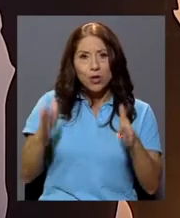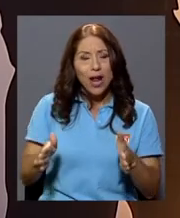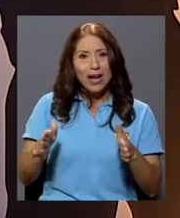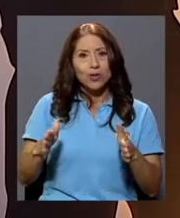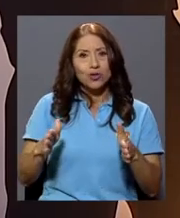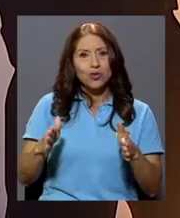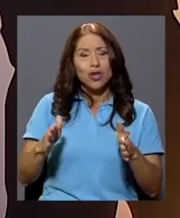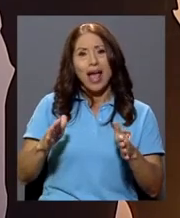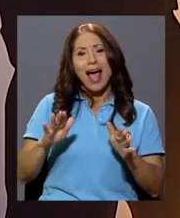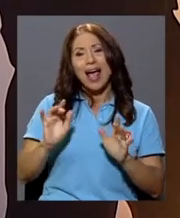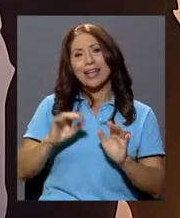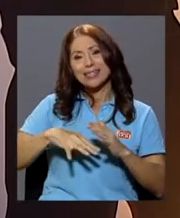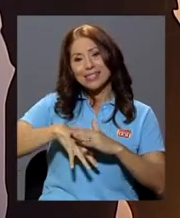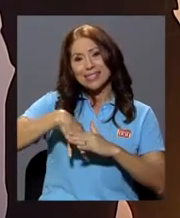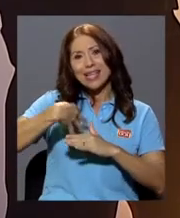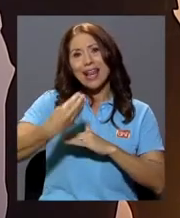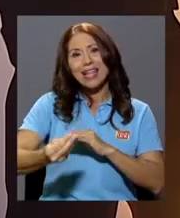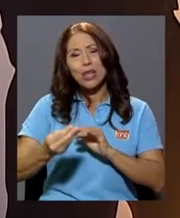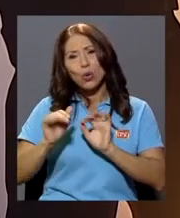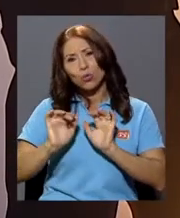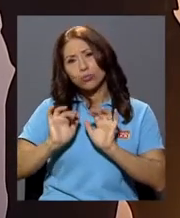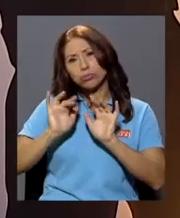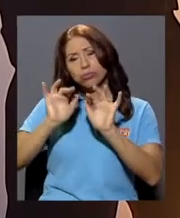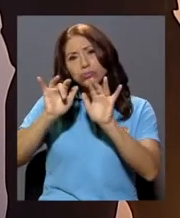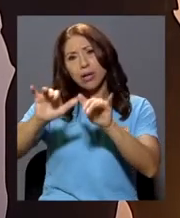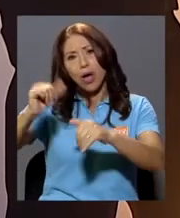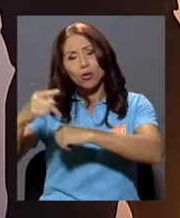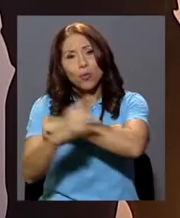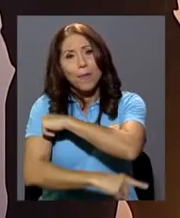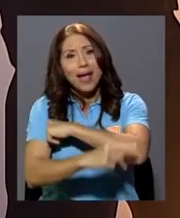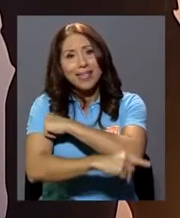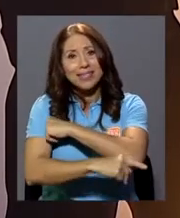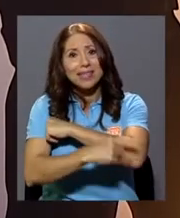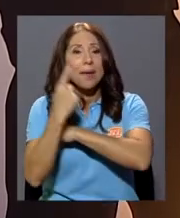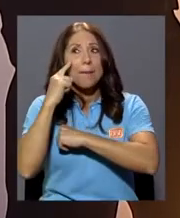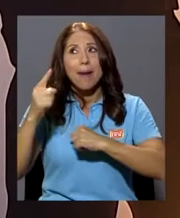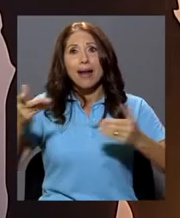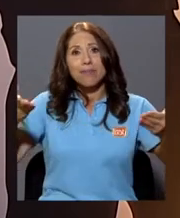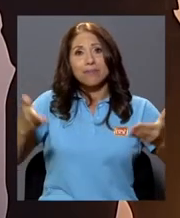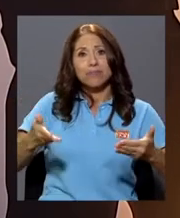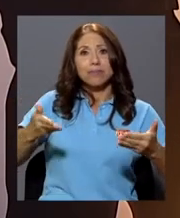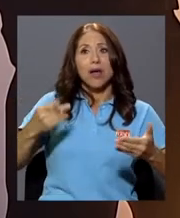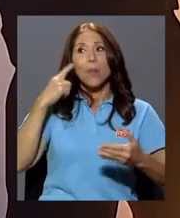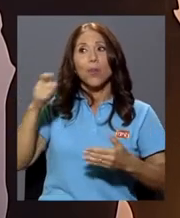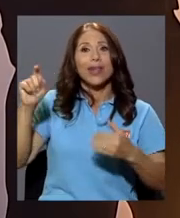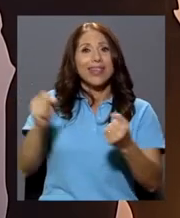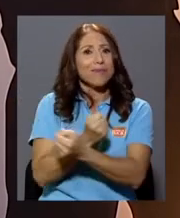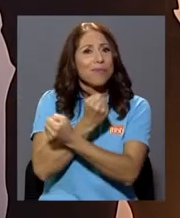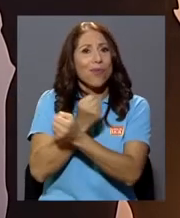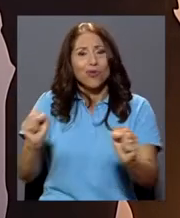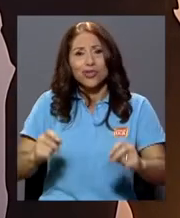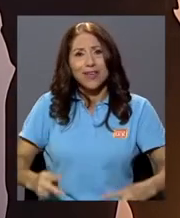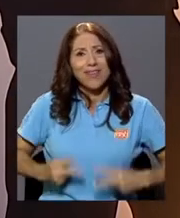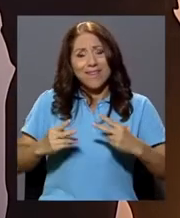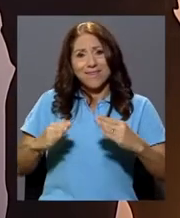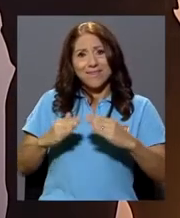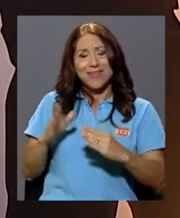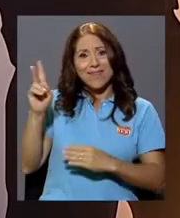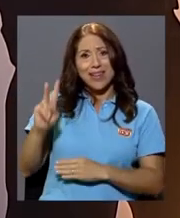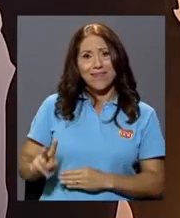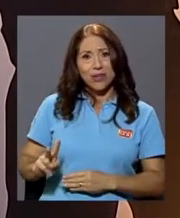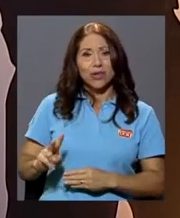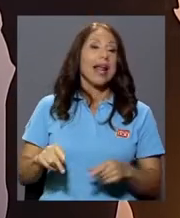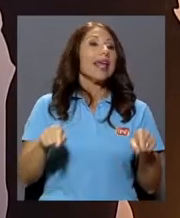que han viajado al extranjero para recibir asilo o simplemente porque las condiciones de vida les son imposibles. Y hoy el